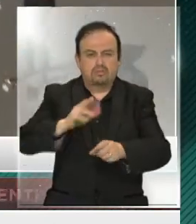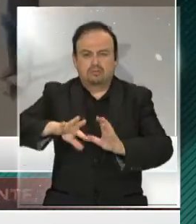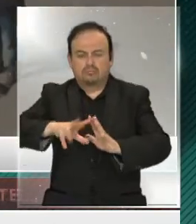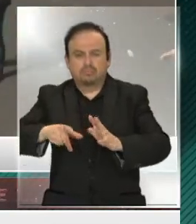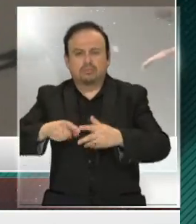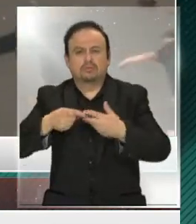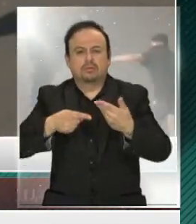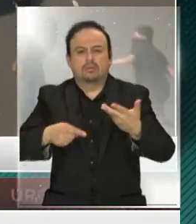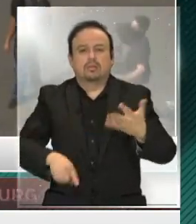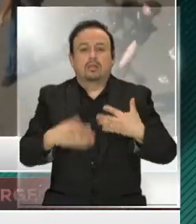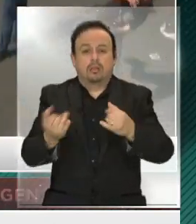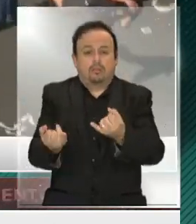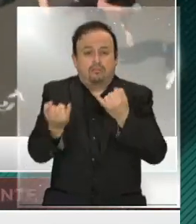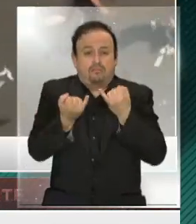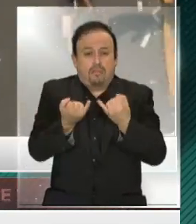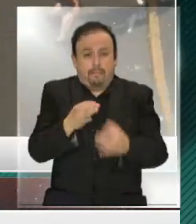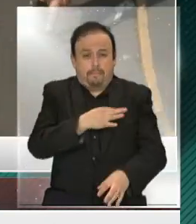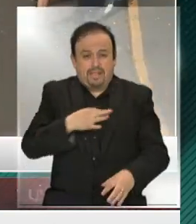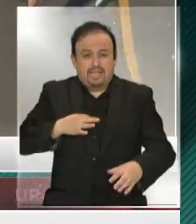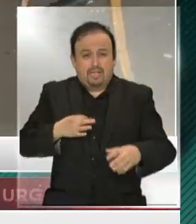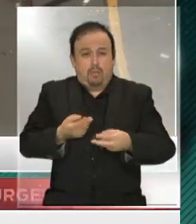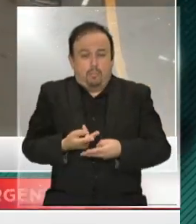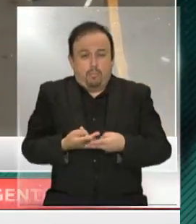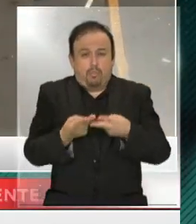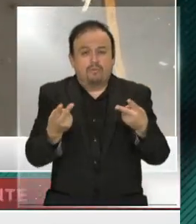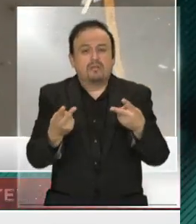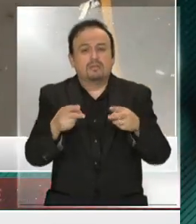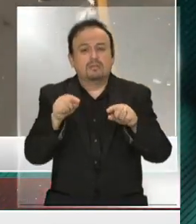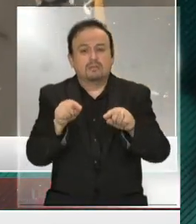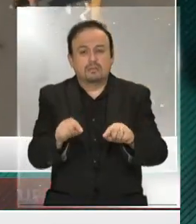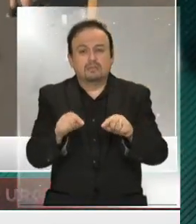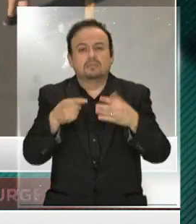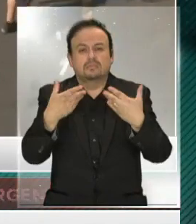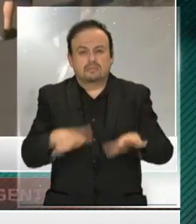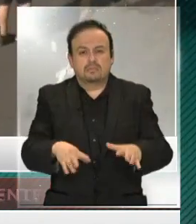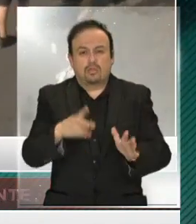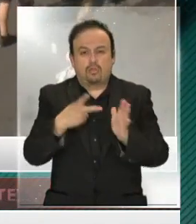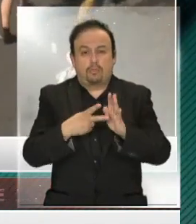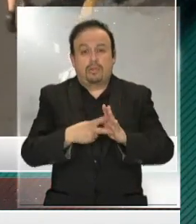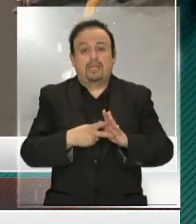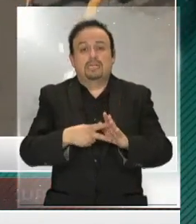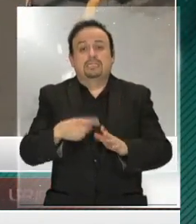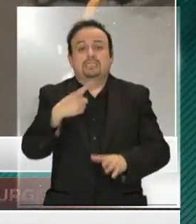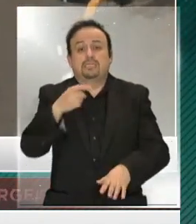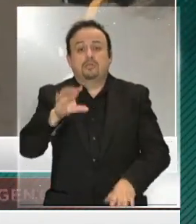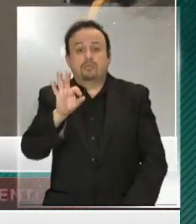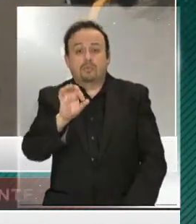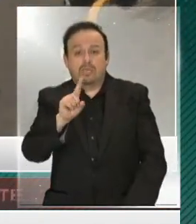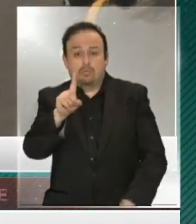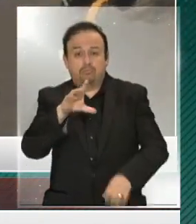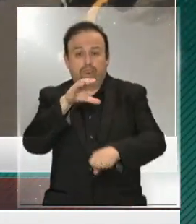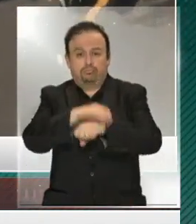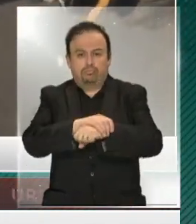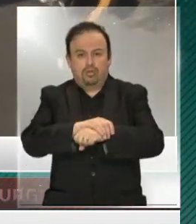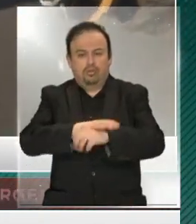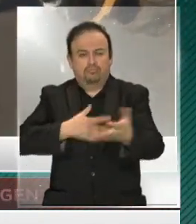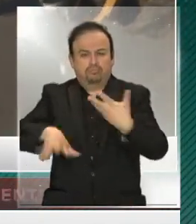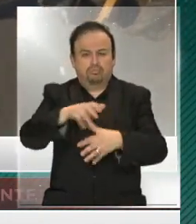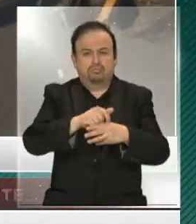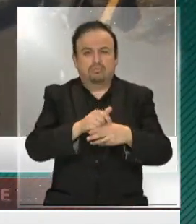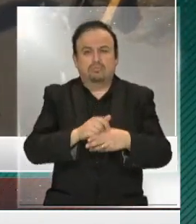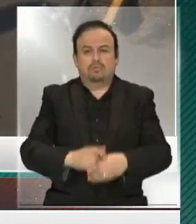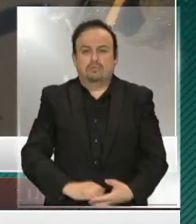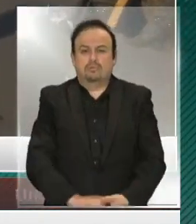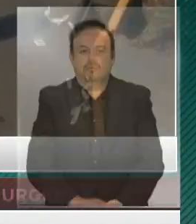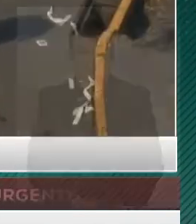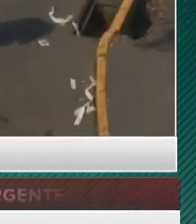también que llega desde el ministerio público es que ha habido dos mil 151 detenidos por desmanes que han sido pasados